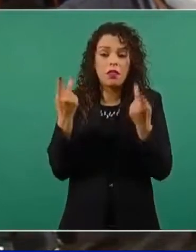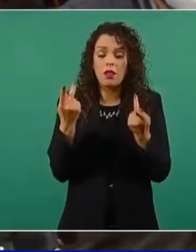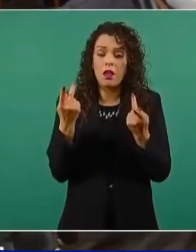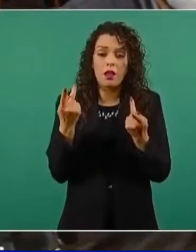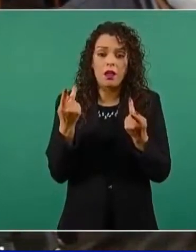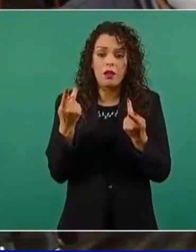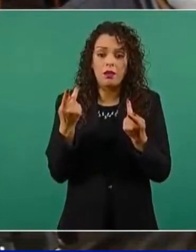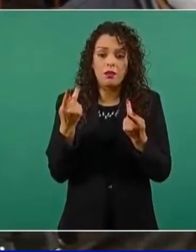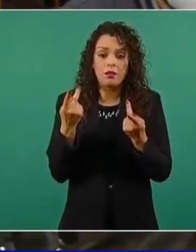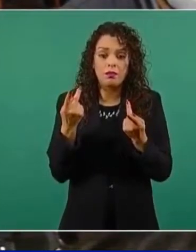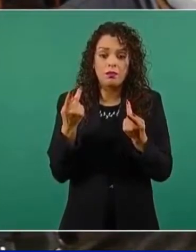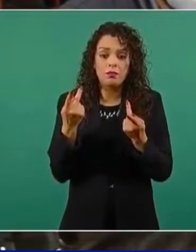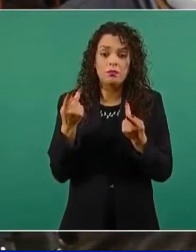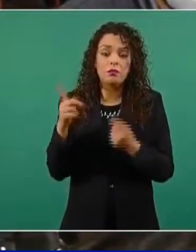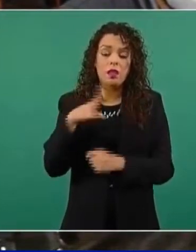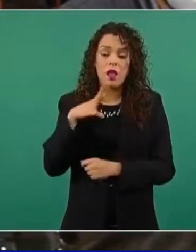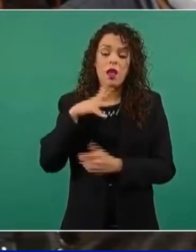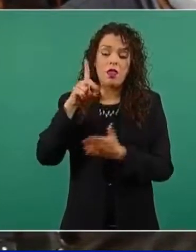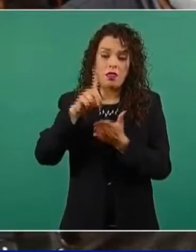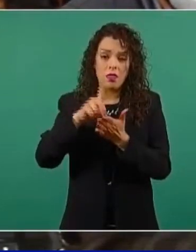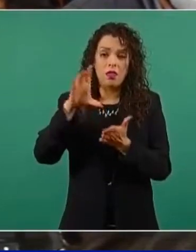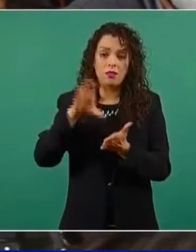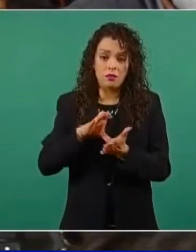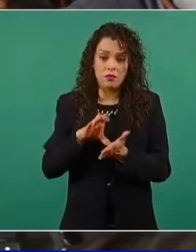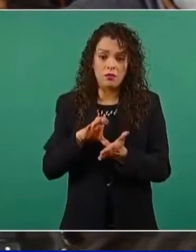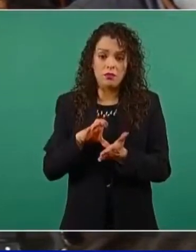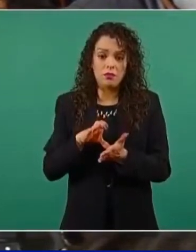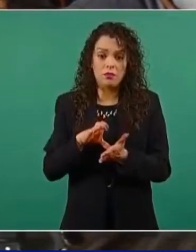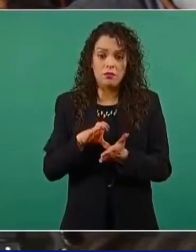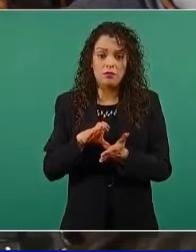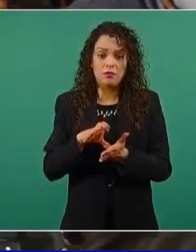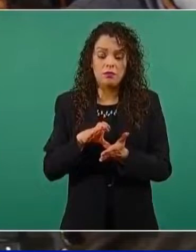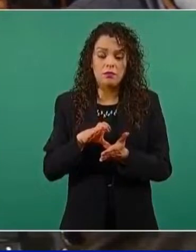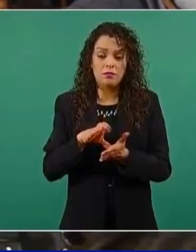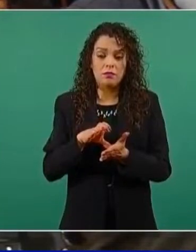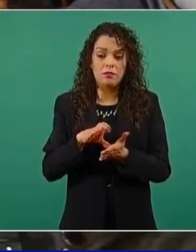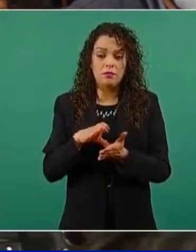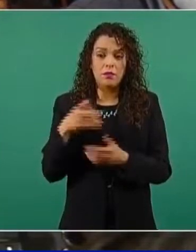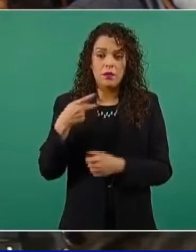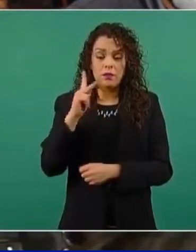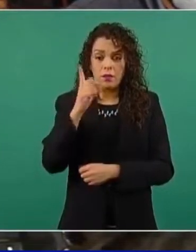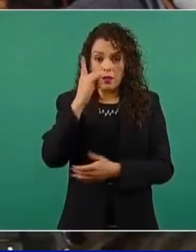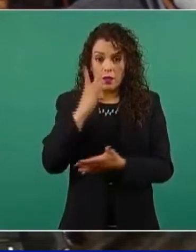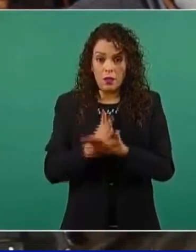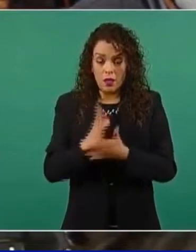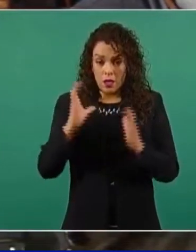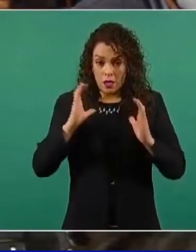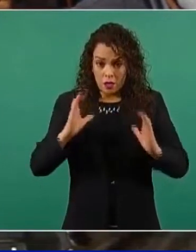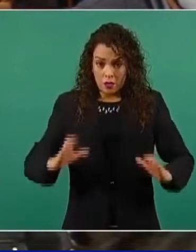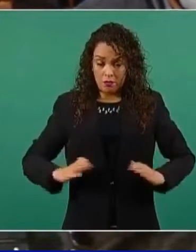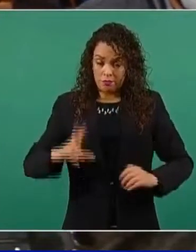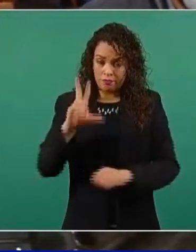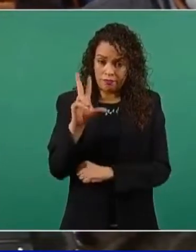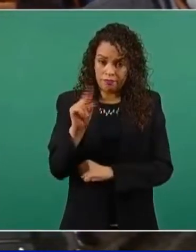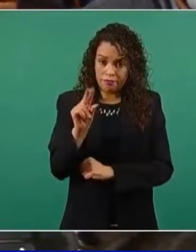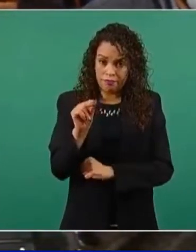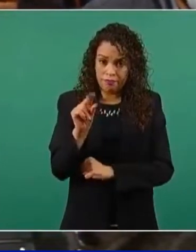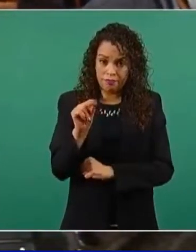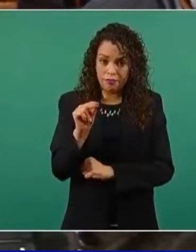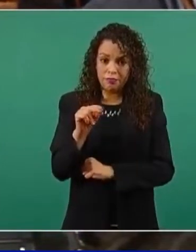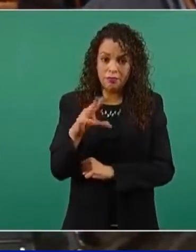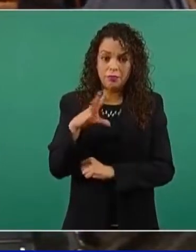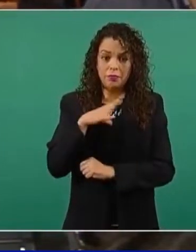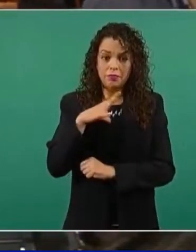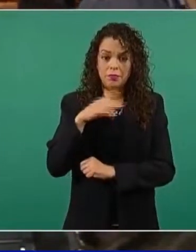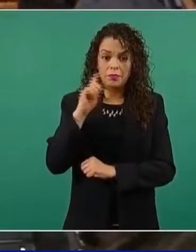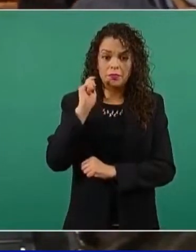lo dije, es un señor discapacitado, pero no solo hablo en términos físicos, sino tiene una